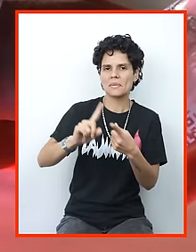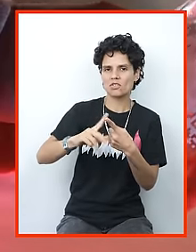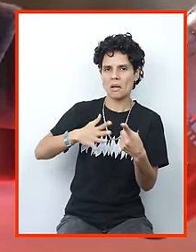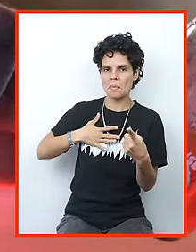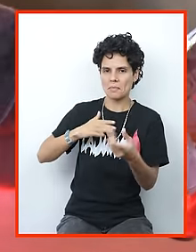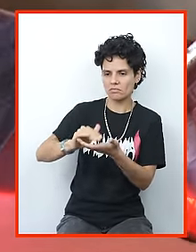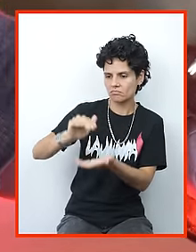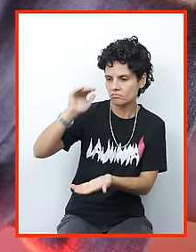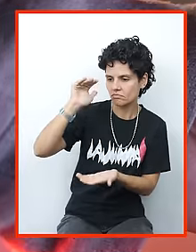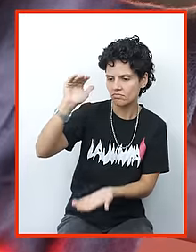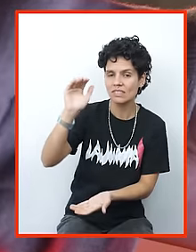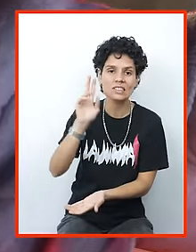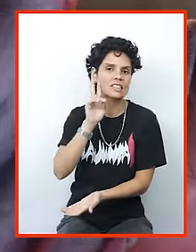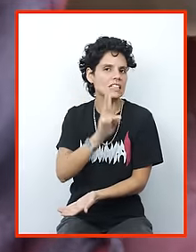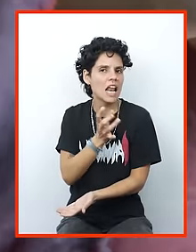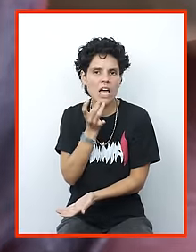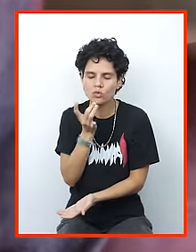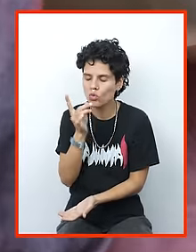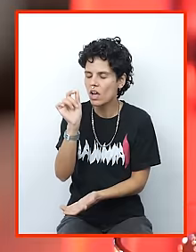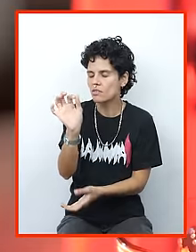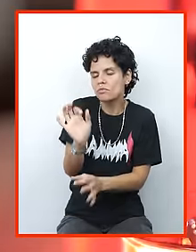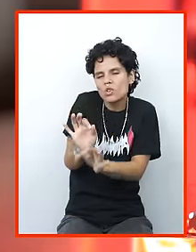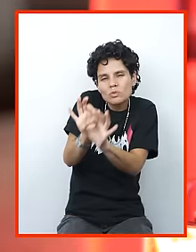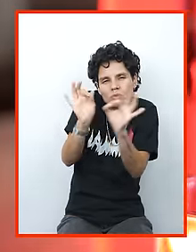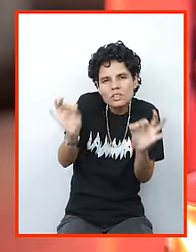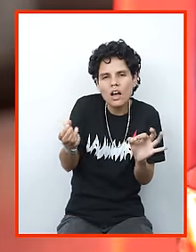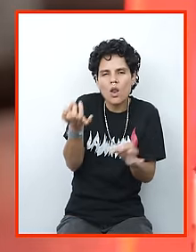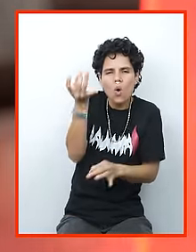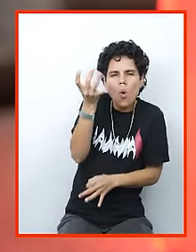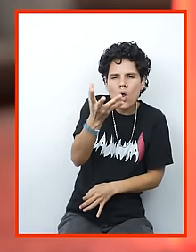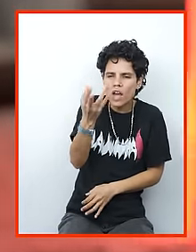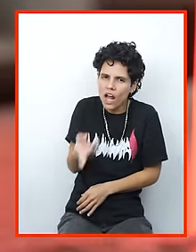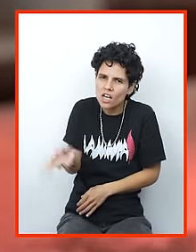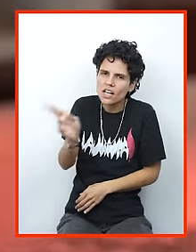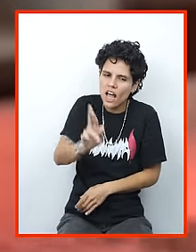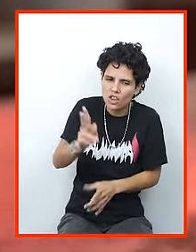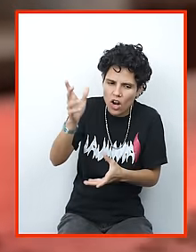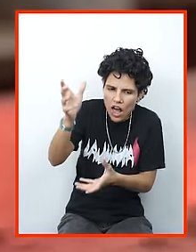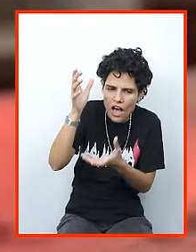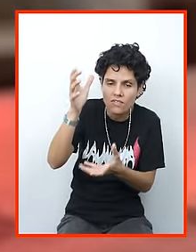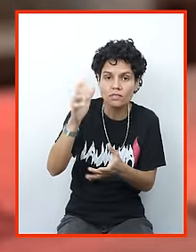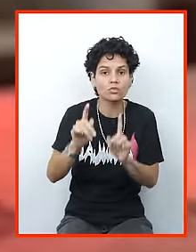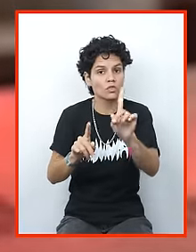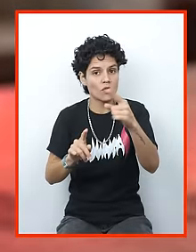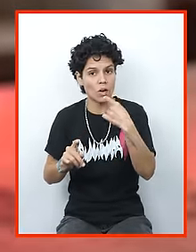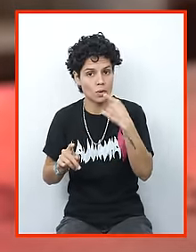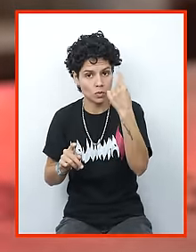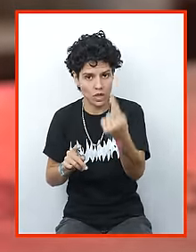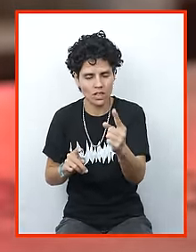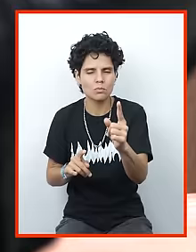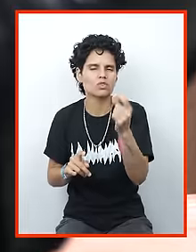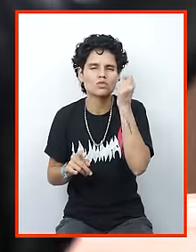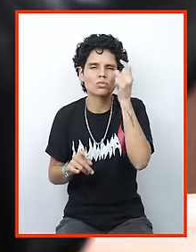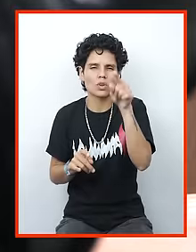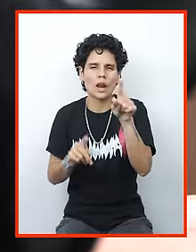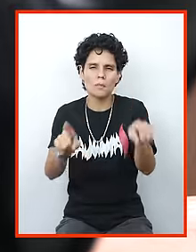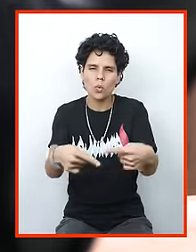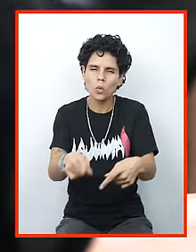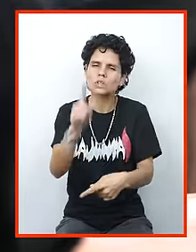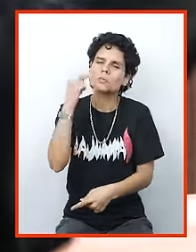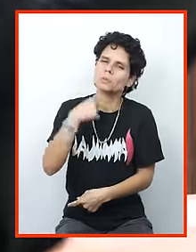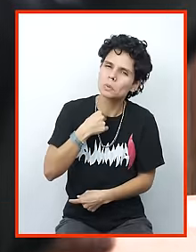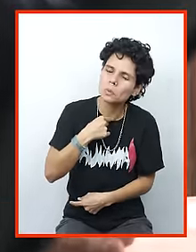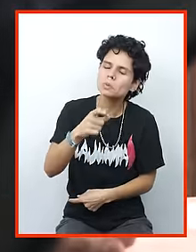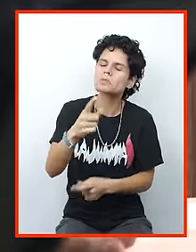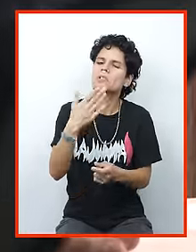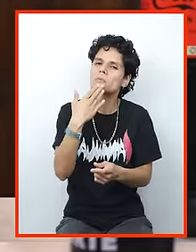azúcar, retornable, única. Te voy a hacer una pregunta al tiro. Dale. Porque sé que te gusta la música y te eres bueno